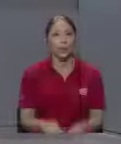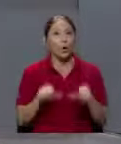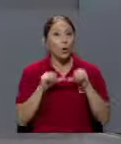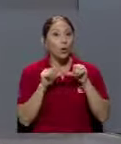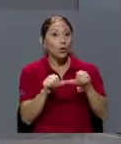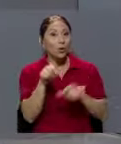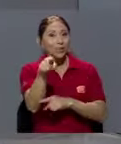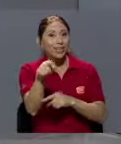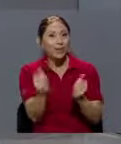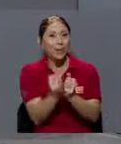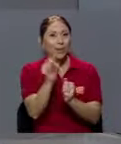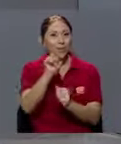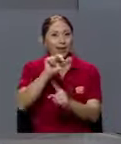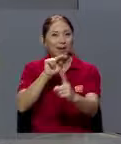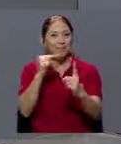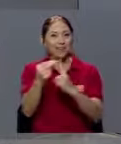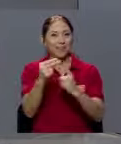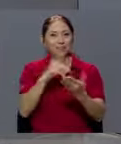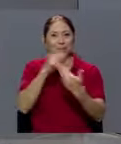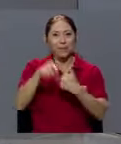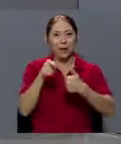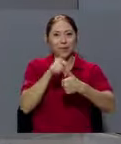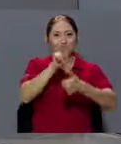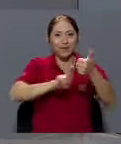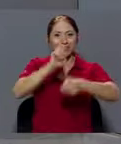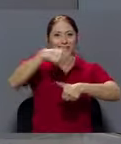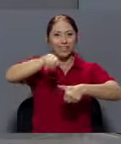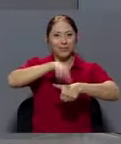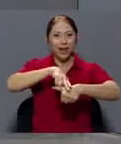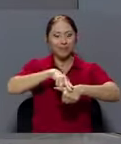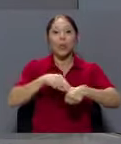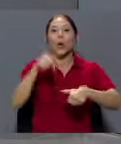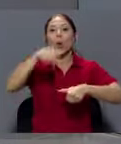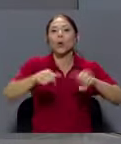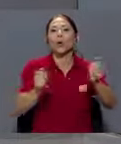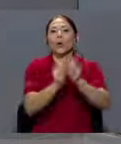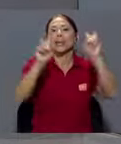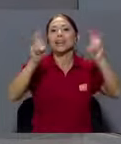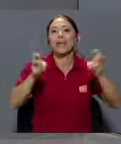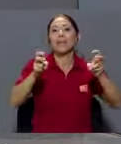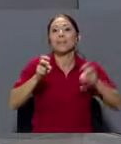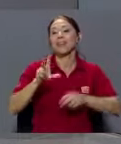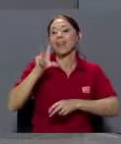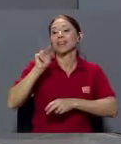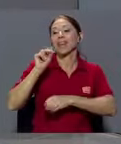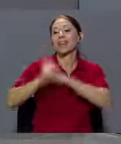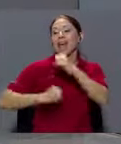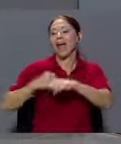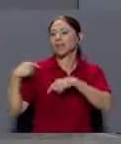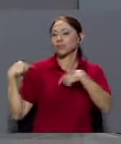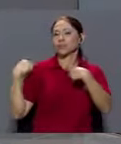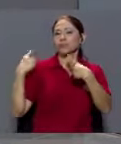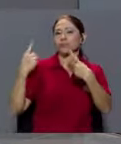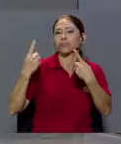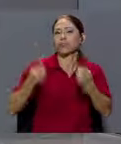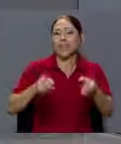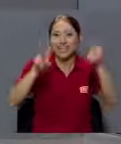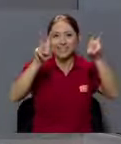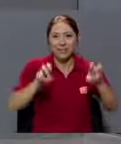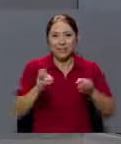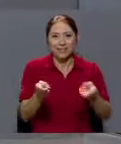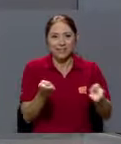Continúa usted con Una Mirada, el programa de la Universidad Nacional, hoy con el tema de los 30 años de existencia del examen de